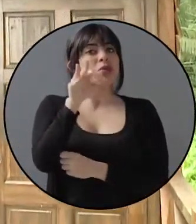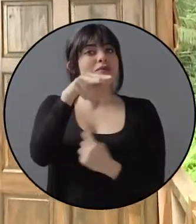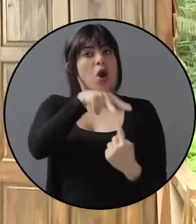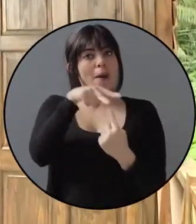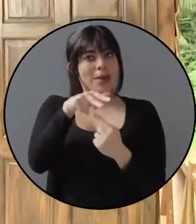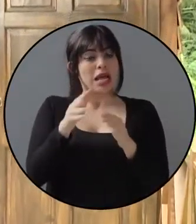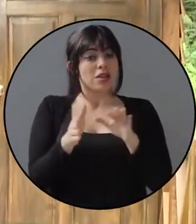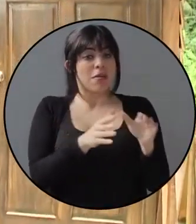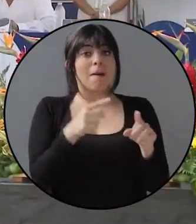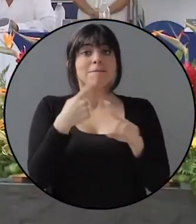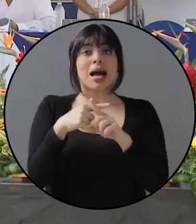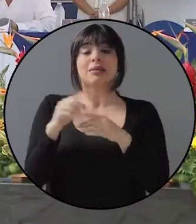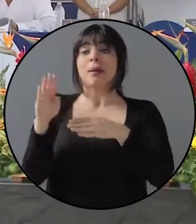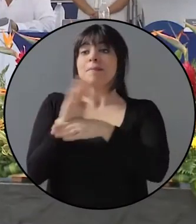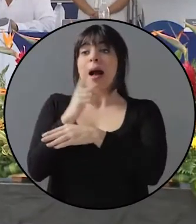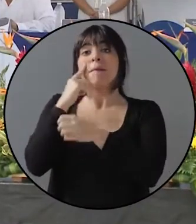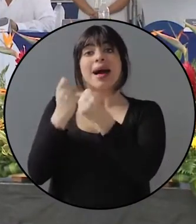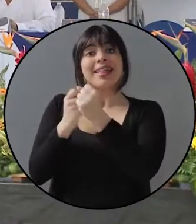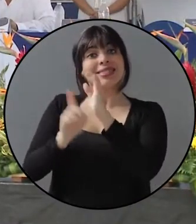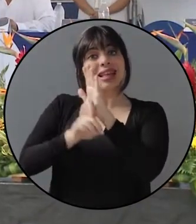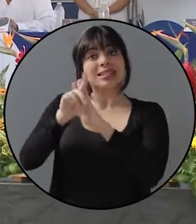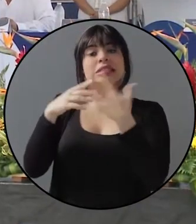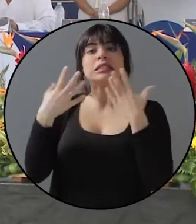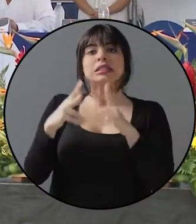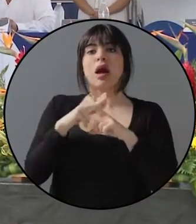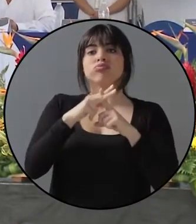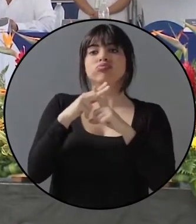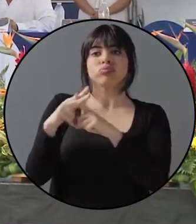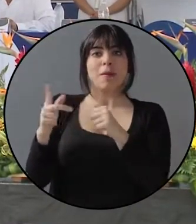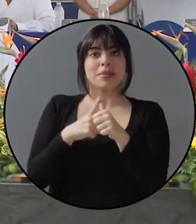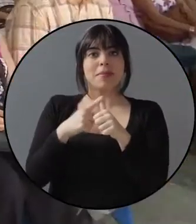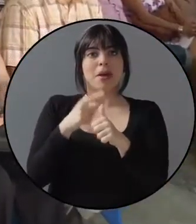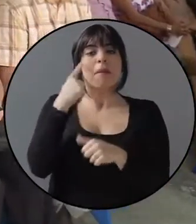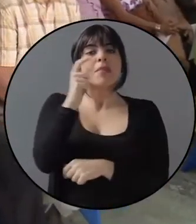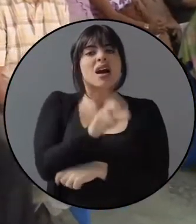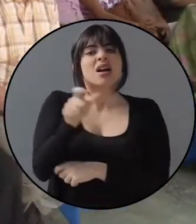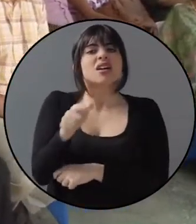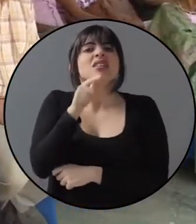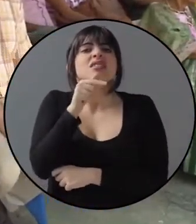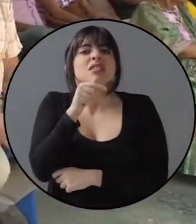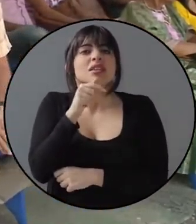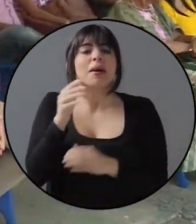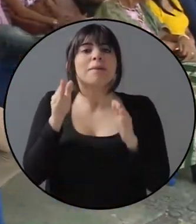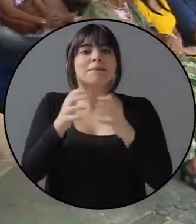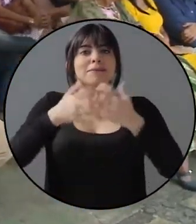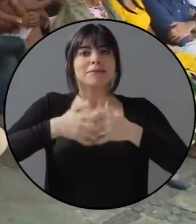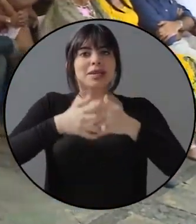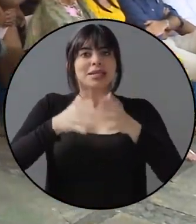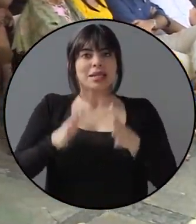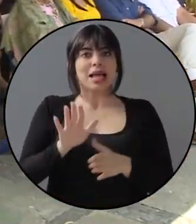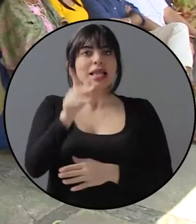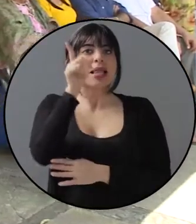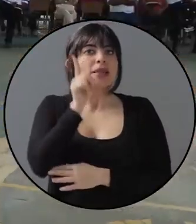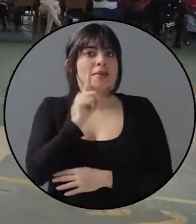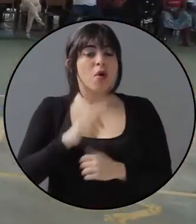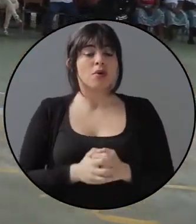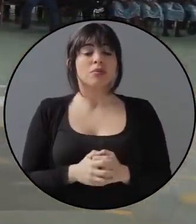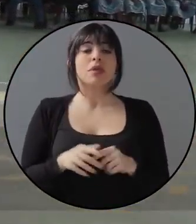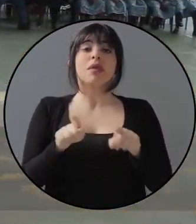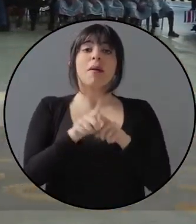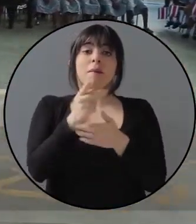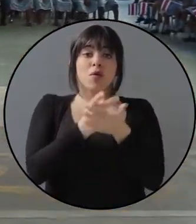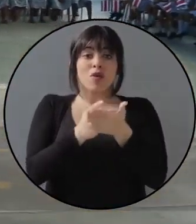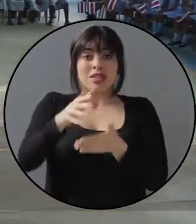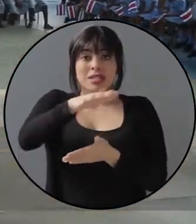29 cooperativas y la Banca para el Desarrollo entregó los primeros créditos a microempresarias limonenses. En